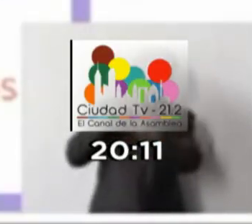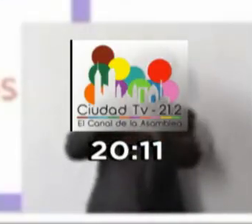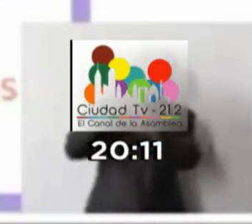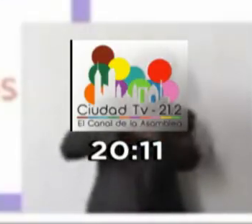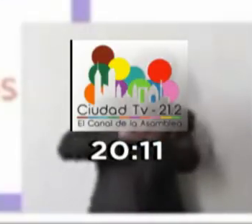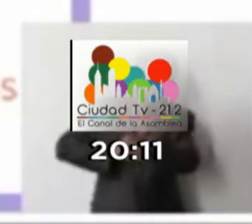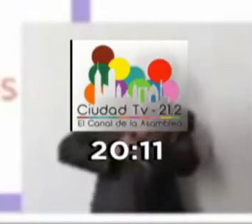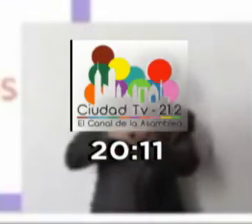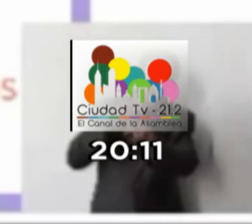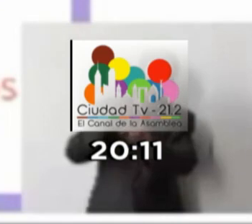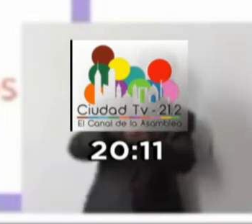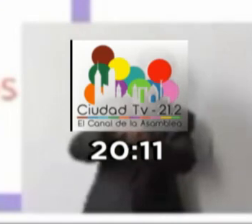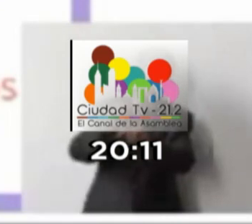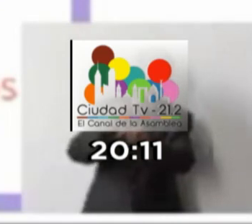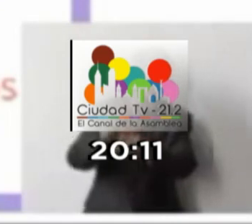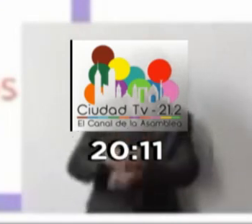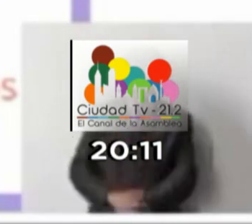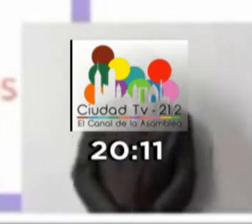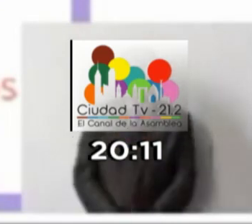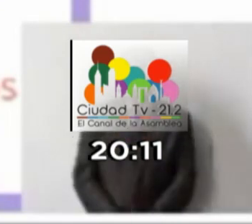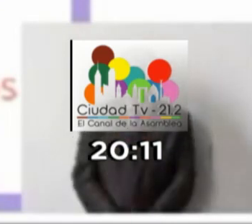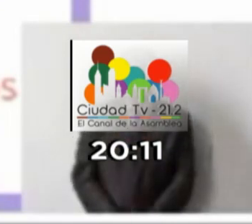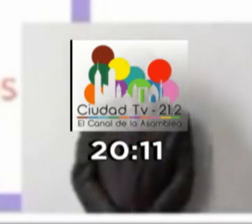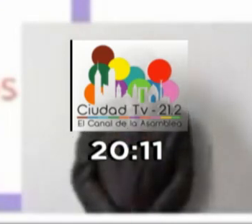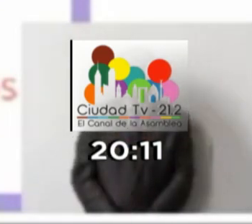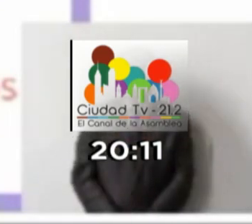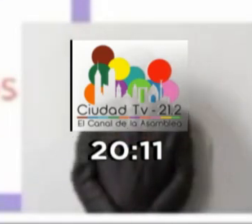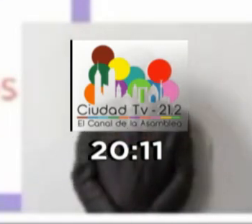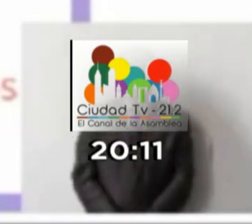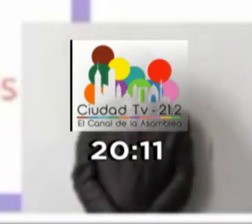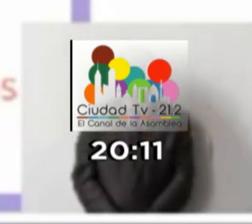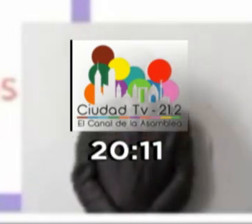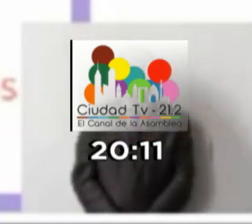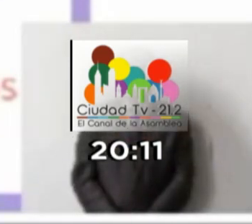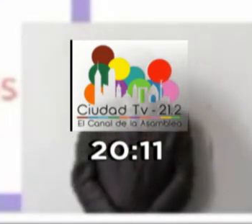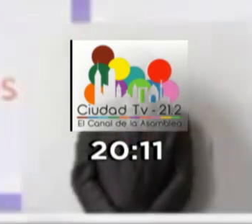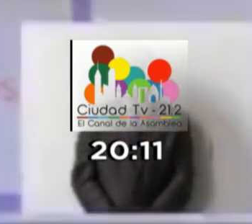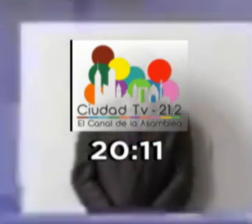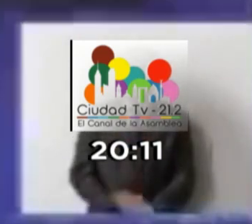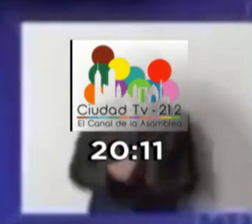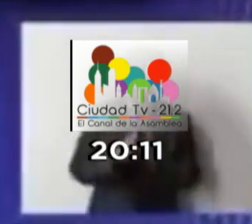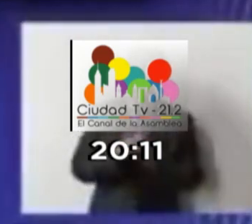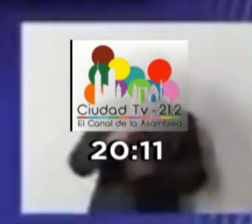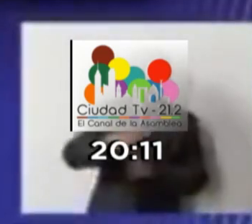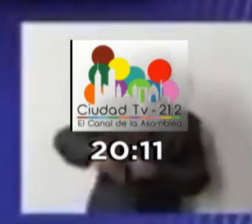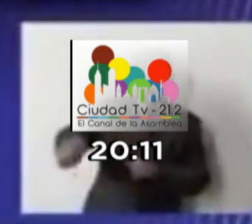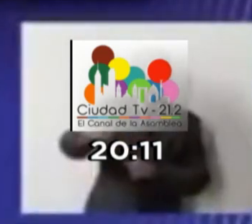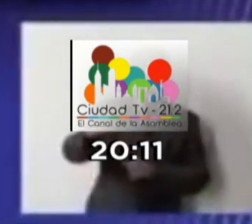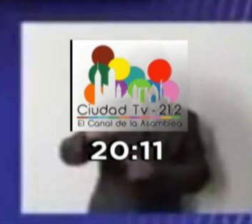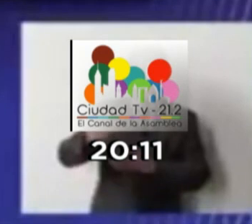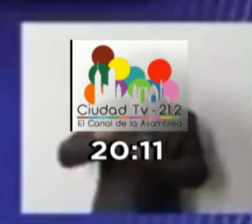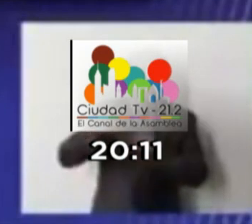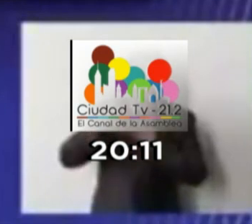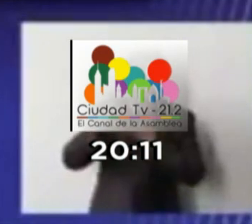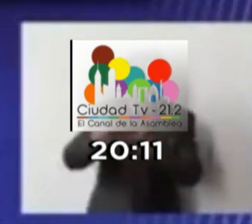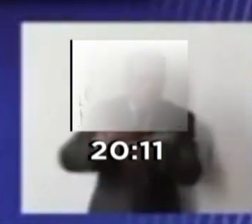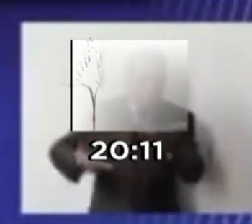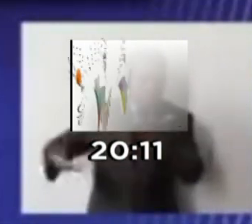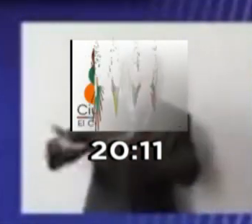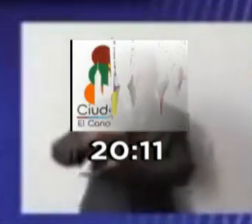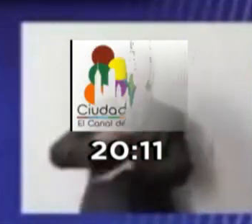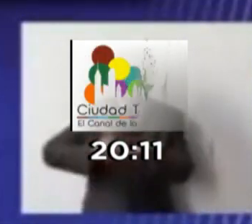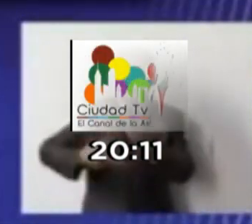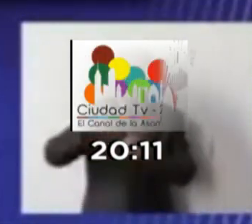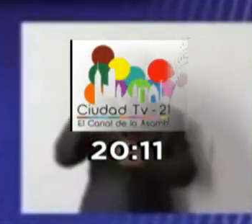habrá recursos suficientes para atender a todos los familiares y víctimas de estos hechos de violencia. Garantizó que